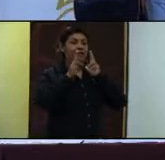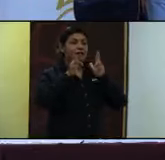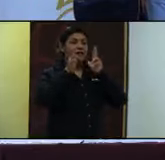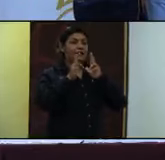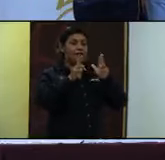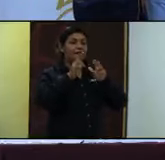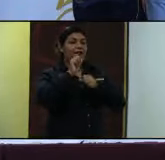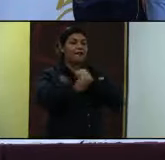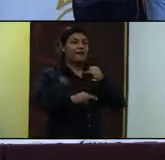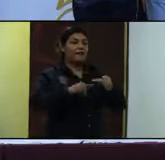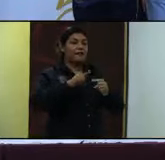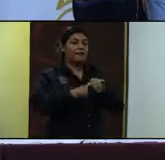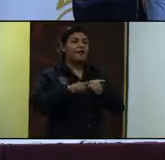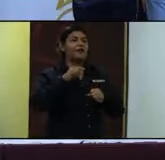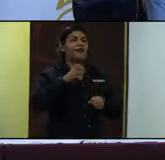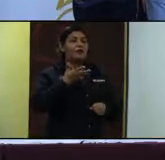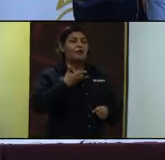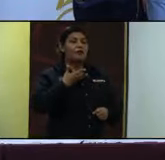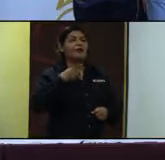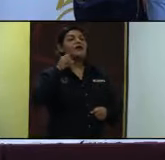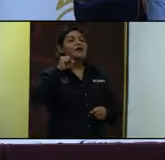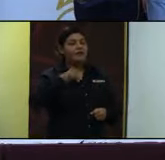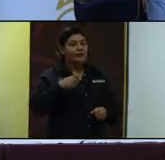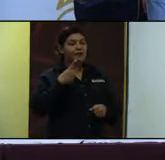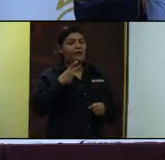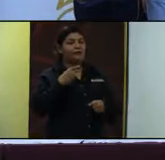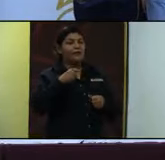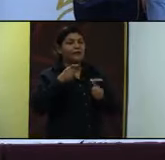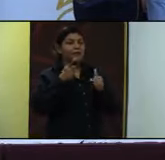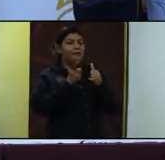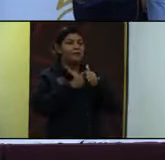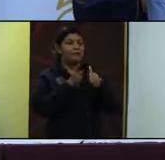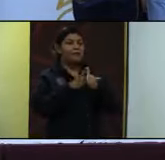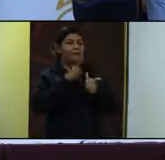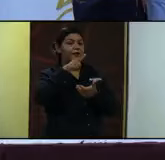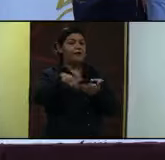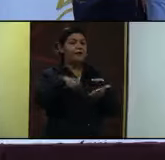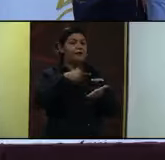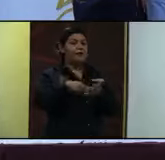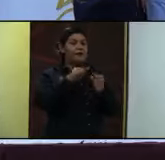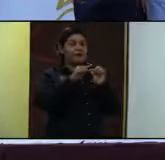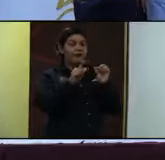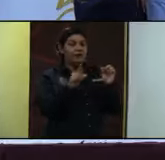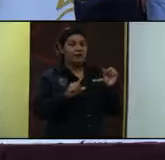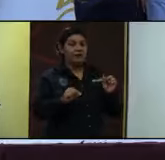al pentatlón, el cual obtuvimos también el primer lugar a nivel nacional.